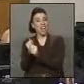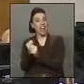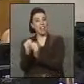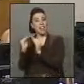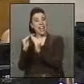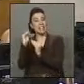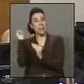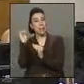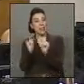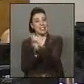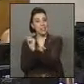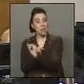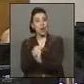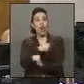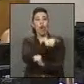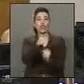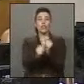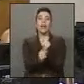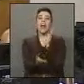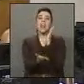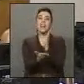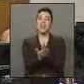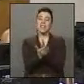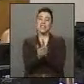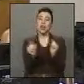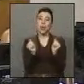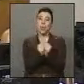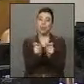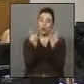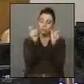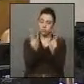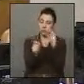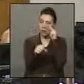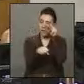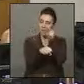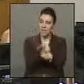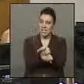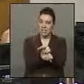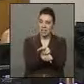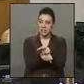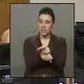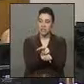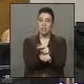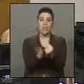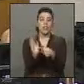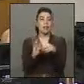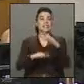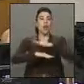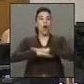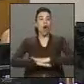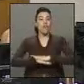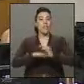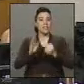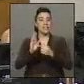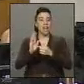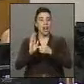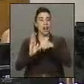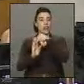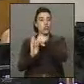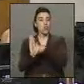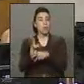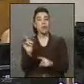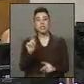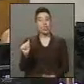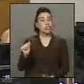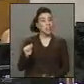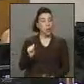particular y el resto de los trabajadores debe ser acompañada de fiscalización efectiva del acatamiento de la norma, más aún si se considera que el